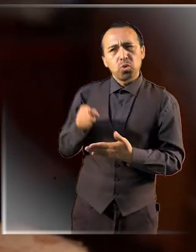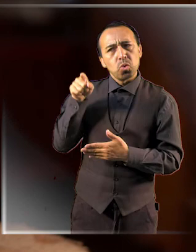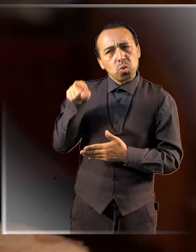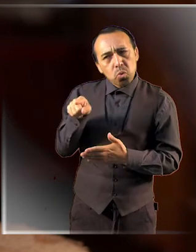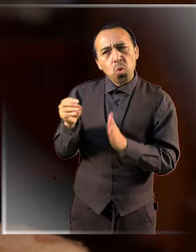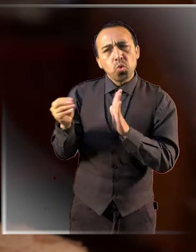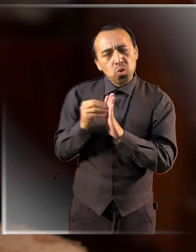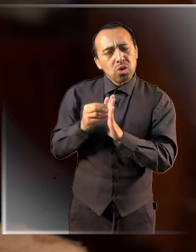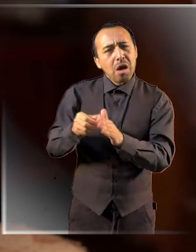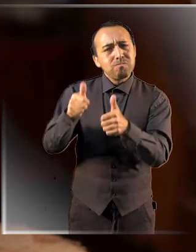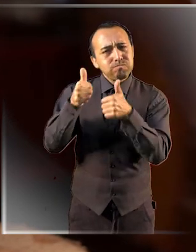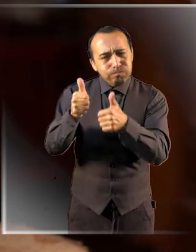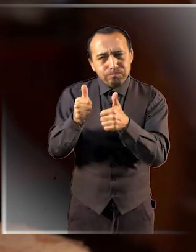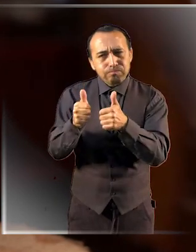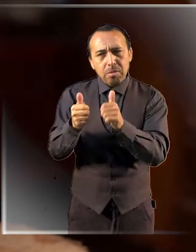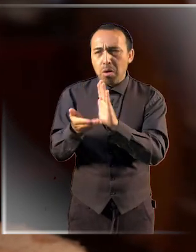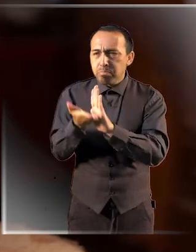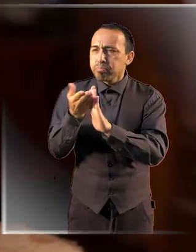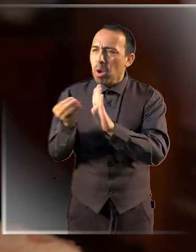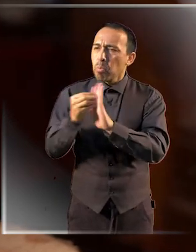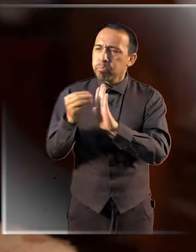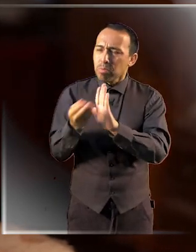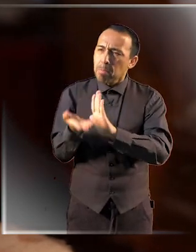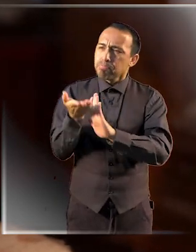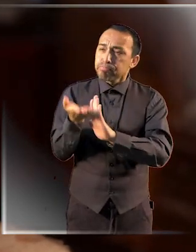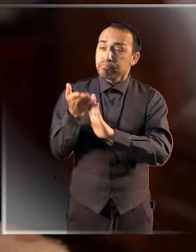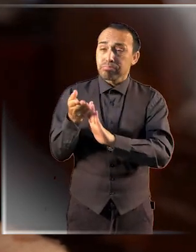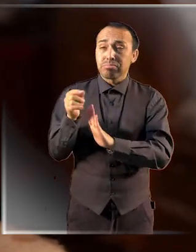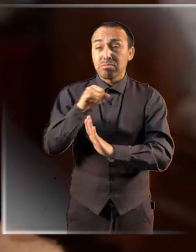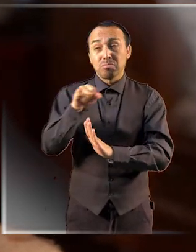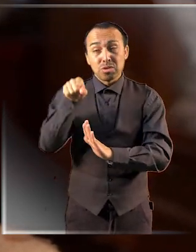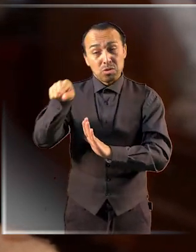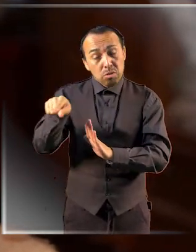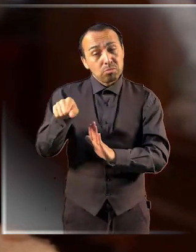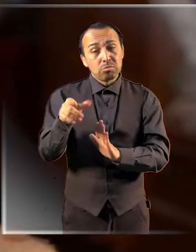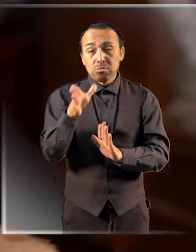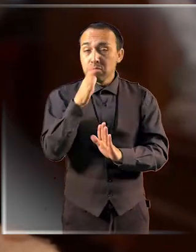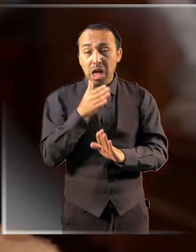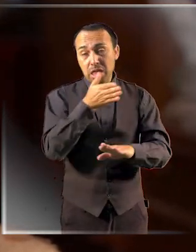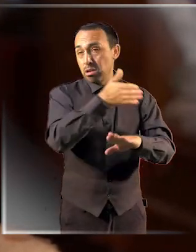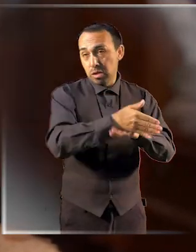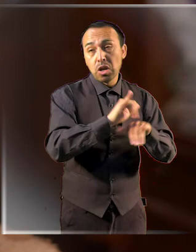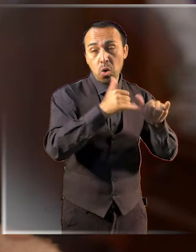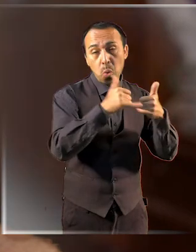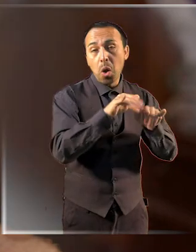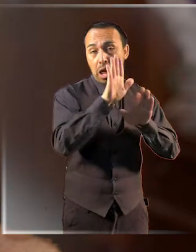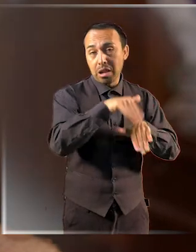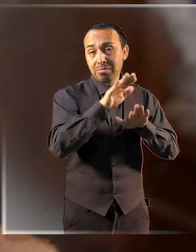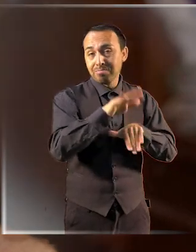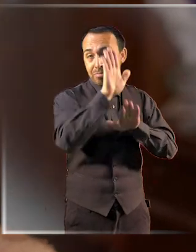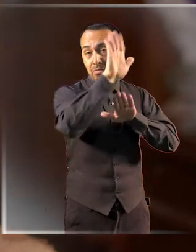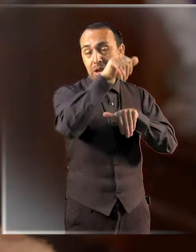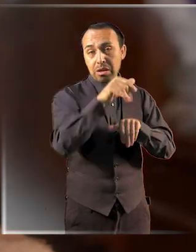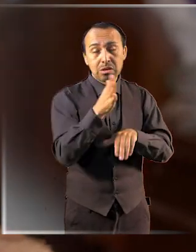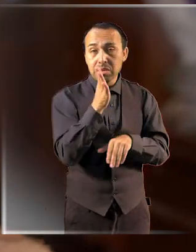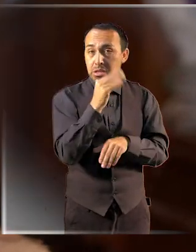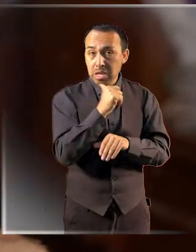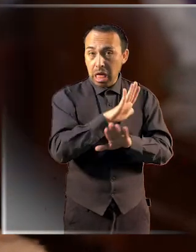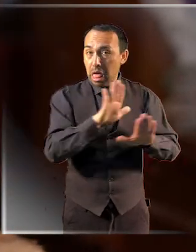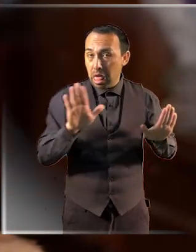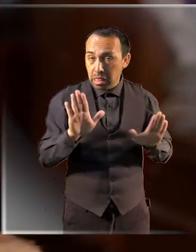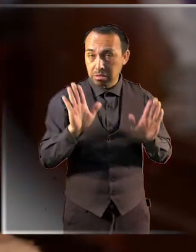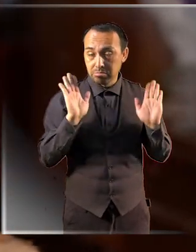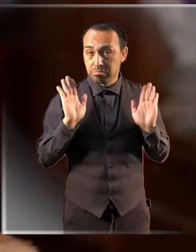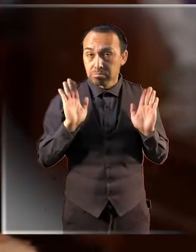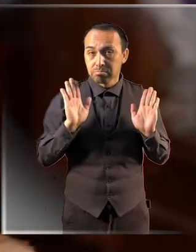me dice que si no me saco buena nota en la escuela, no voy a poder ir a entrenar, a